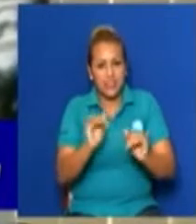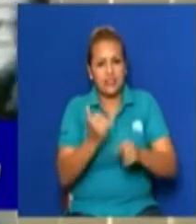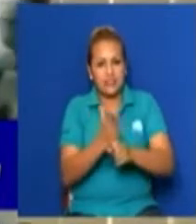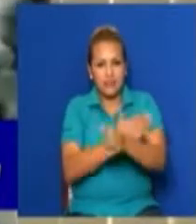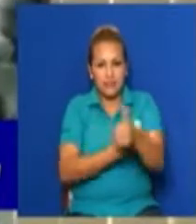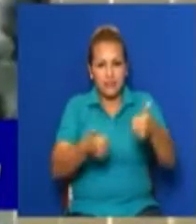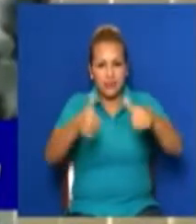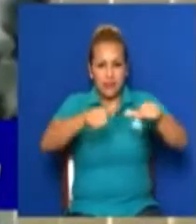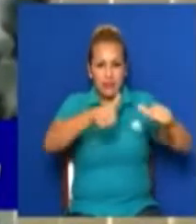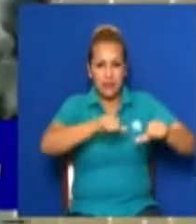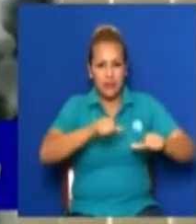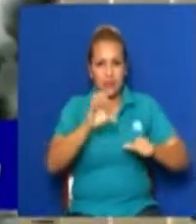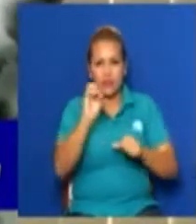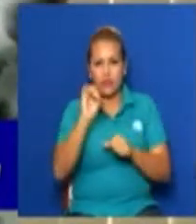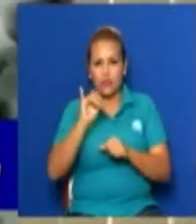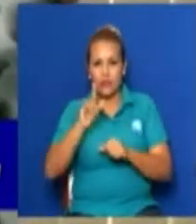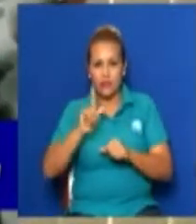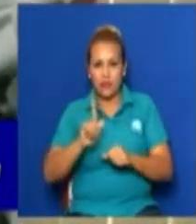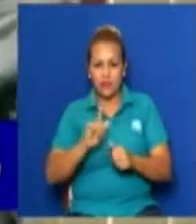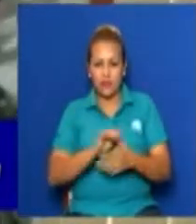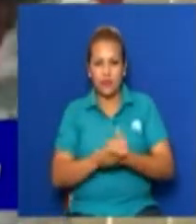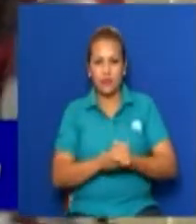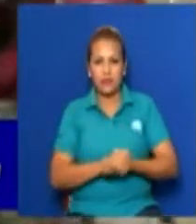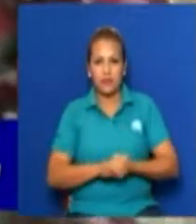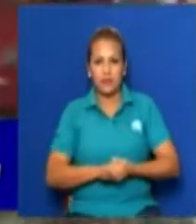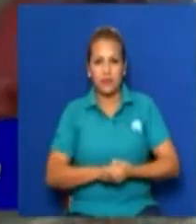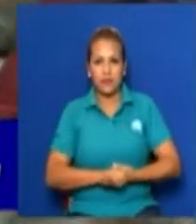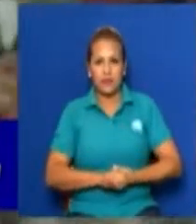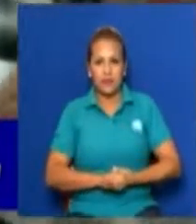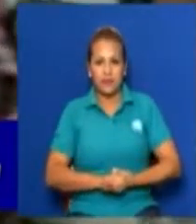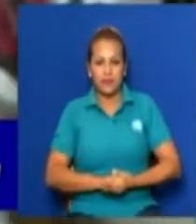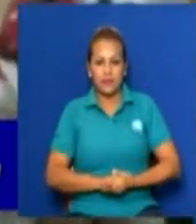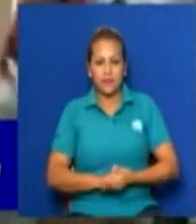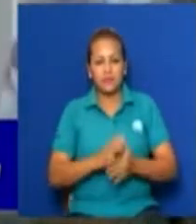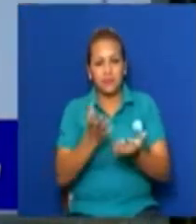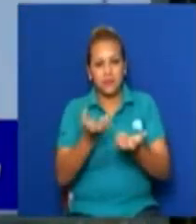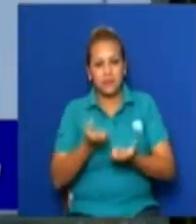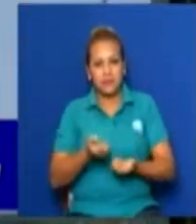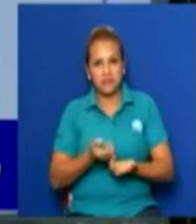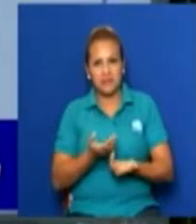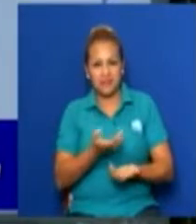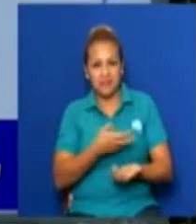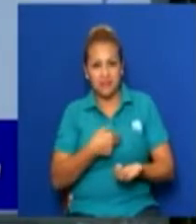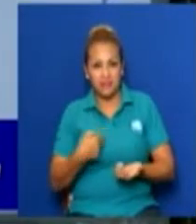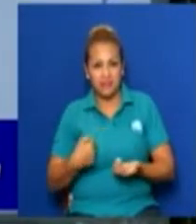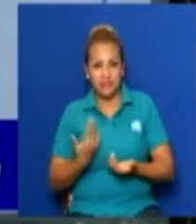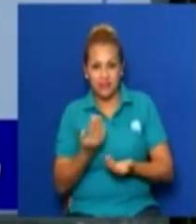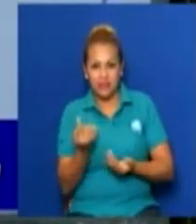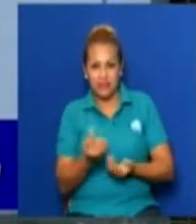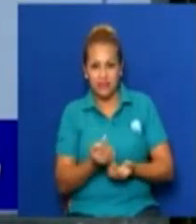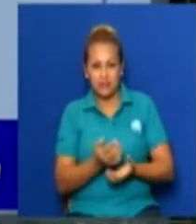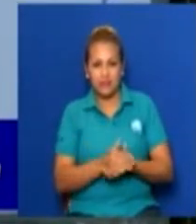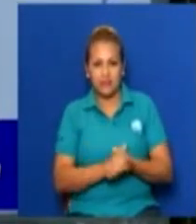OIT. Ay, quiero hacerme un poquito aquí.